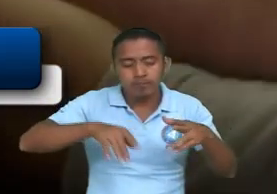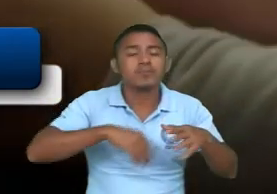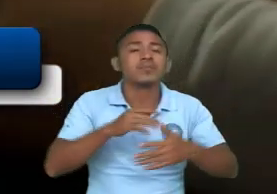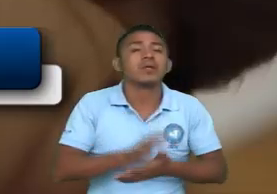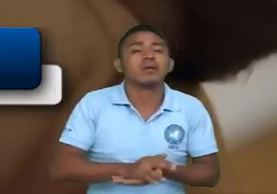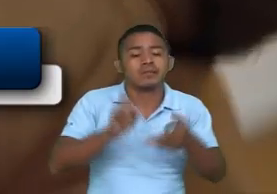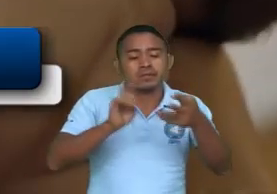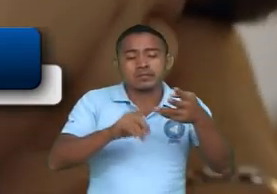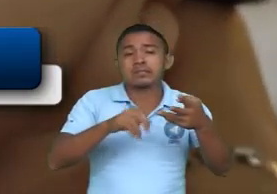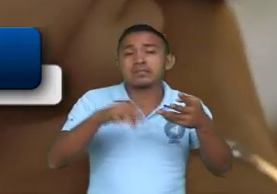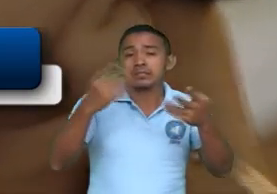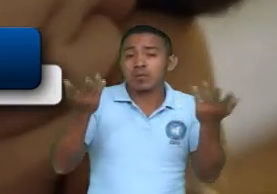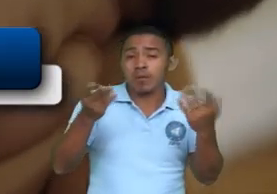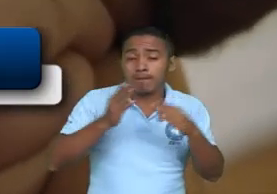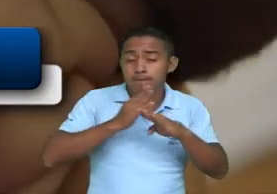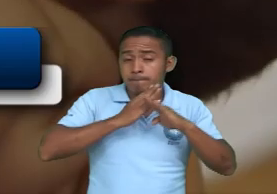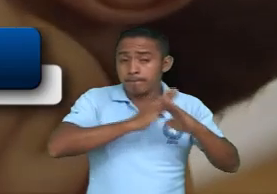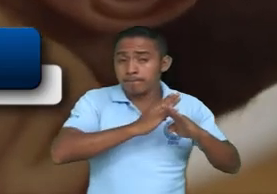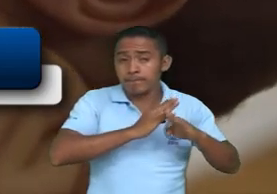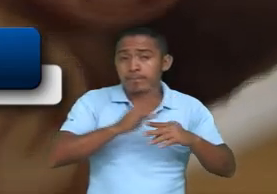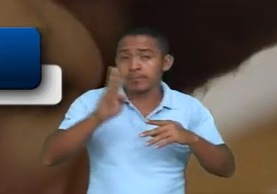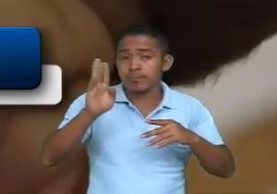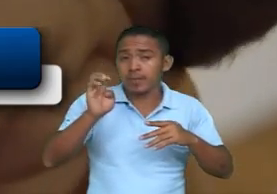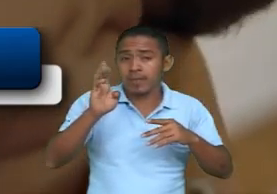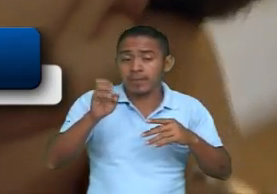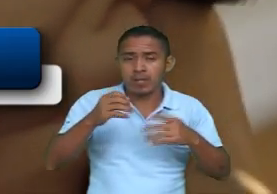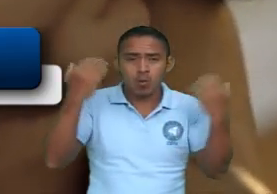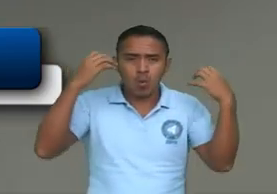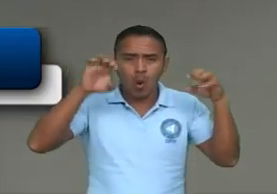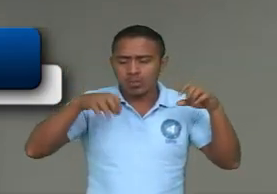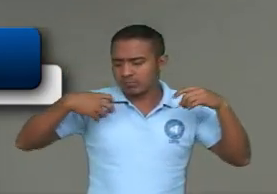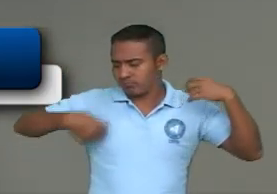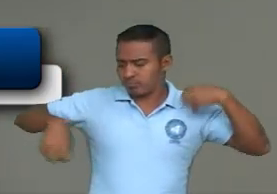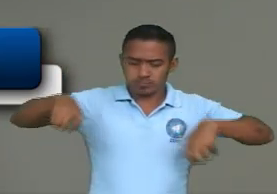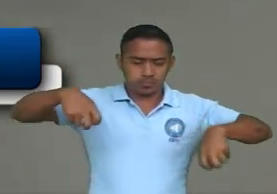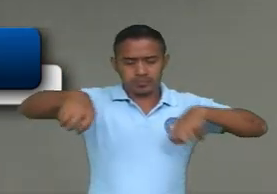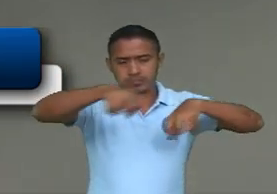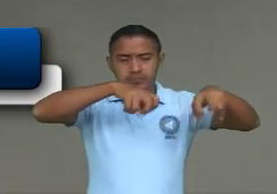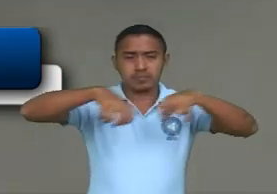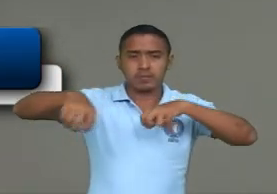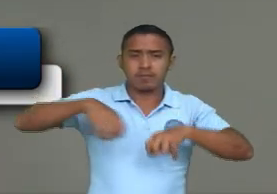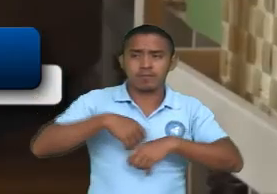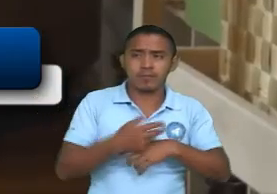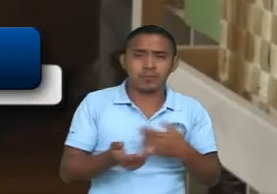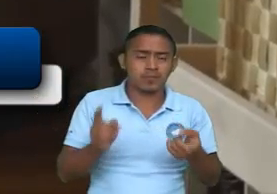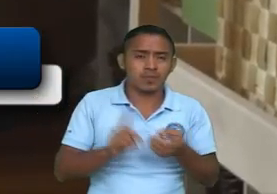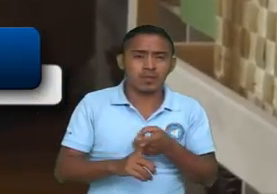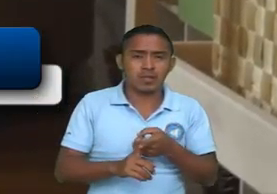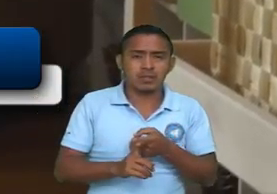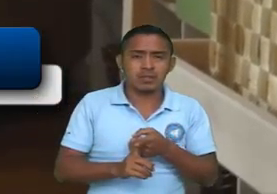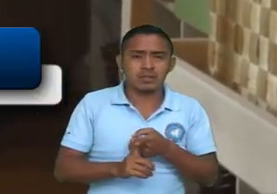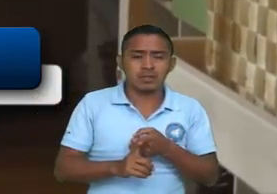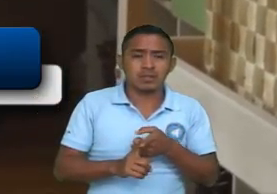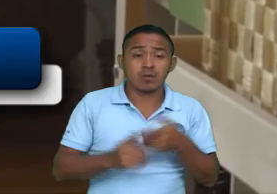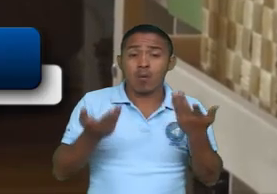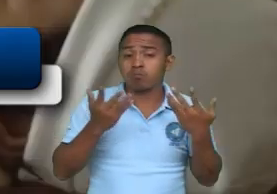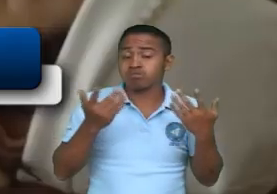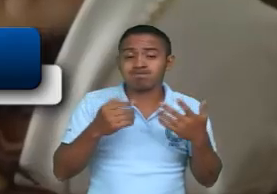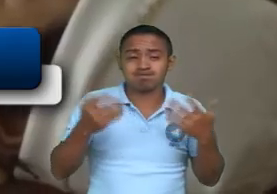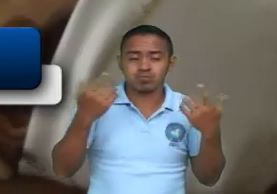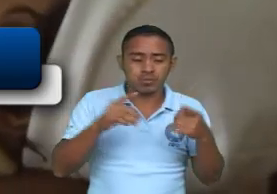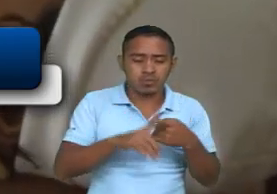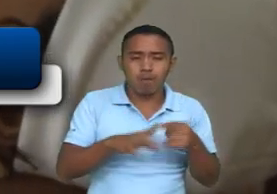y ellos empiezan a tener actividades motoras adecuadas, entonces ellos empiezan a hacer movimientos dentro de las camas, entonces se recomienda que la